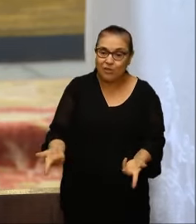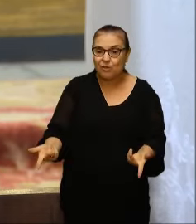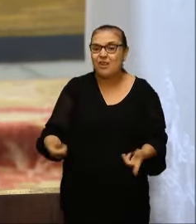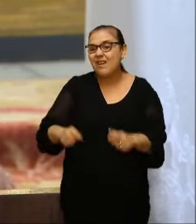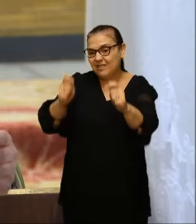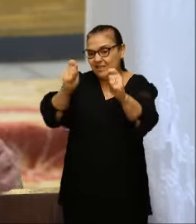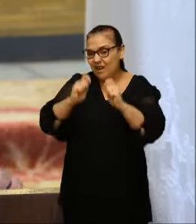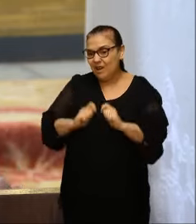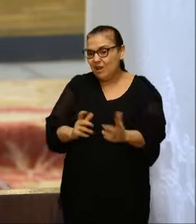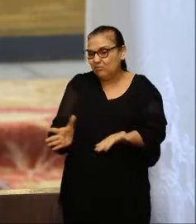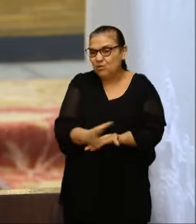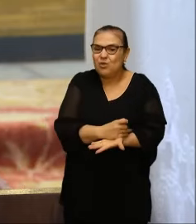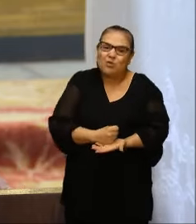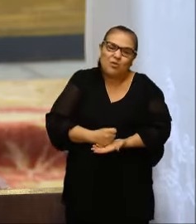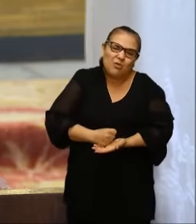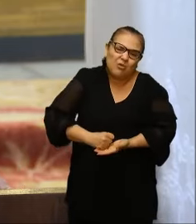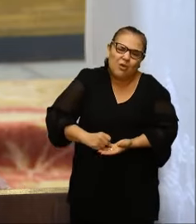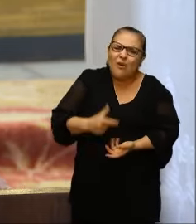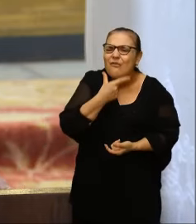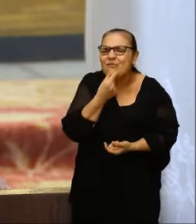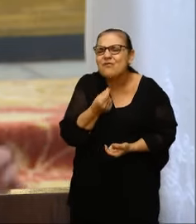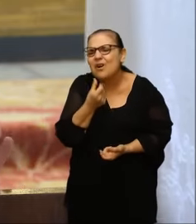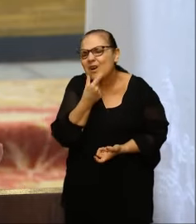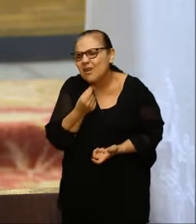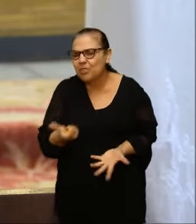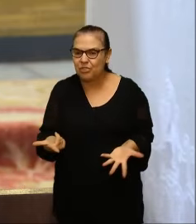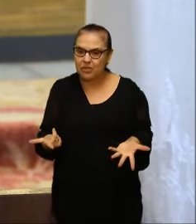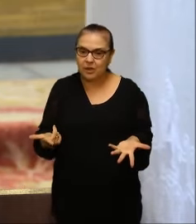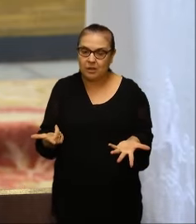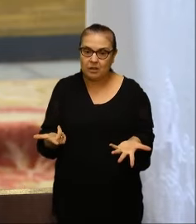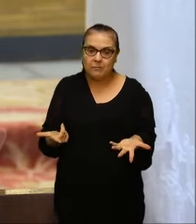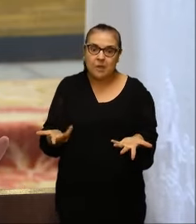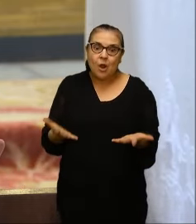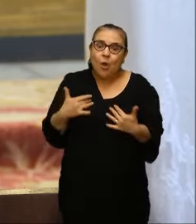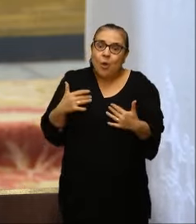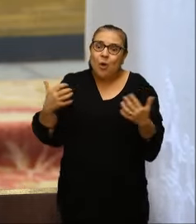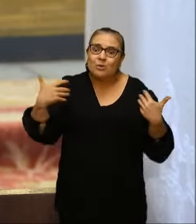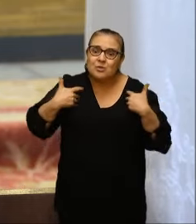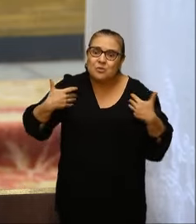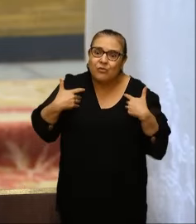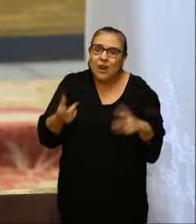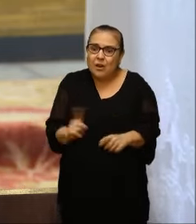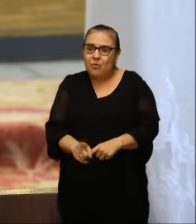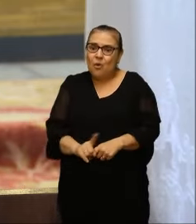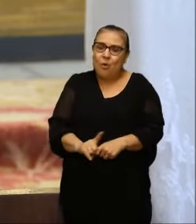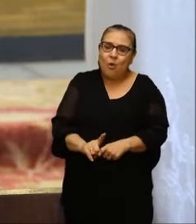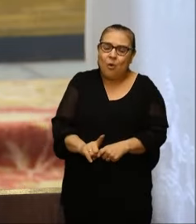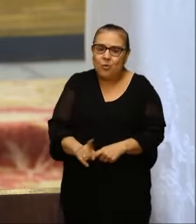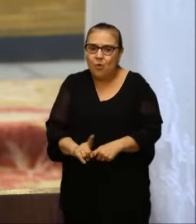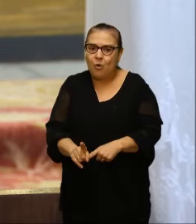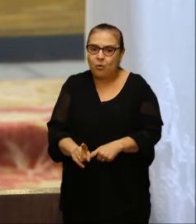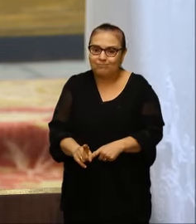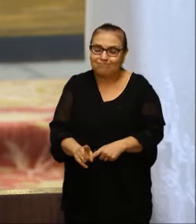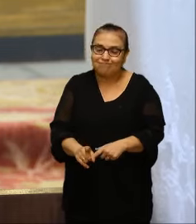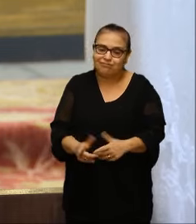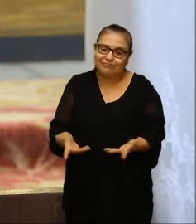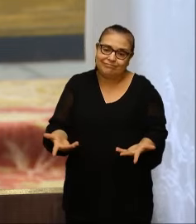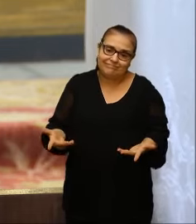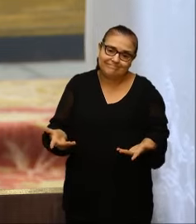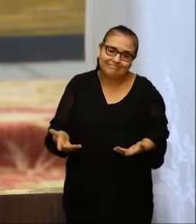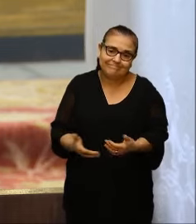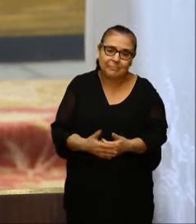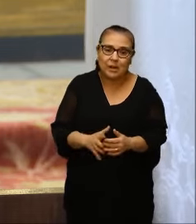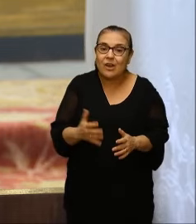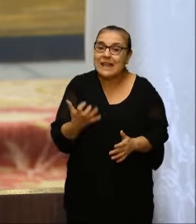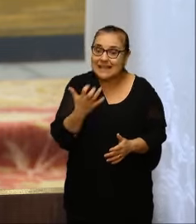hecho. Todo hecho, ¿verdad? Entonces, no, que no pase nada, que no sufra, que no tenga... Y está bien ir avanzando, ¿verdad? Pero el